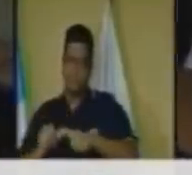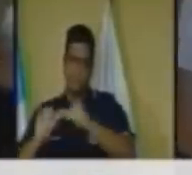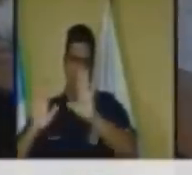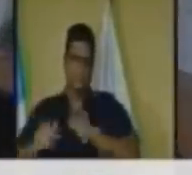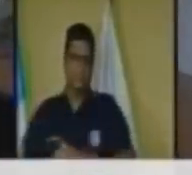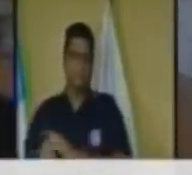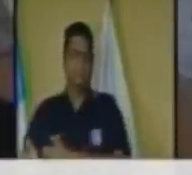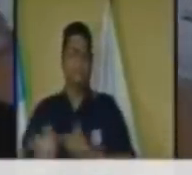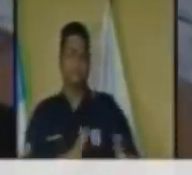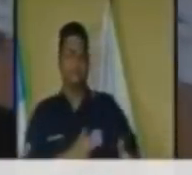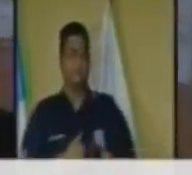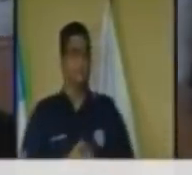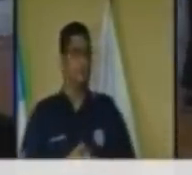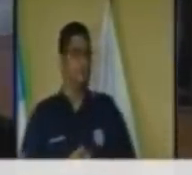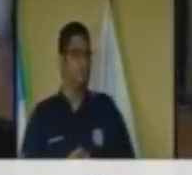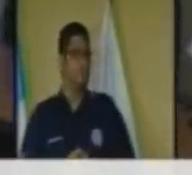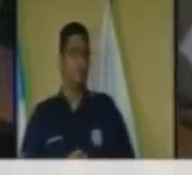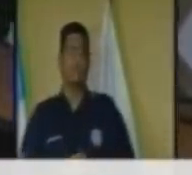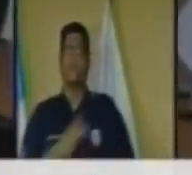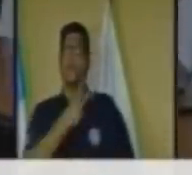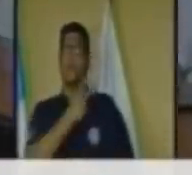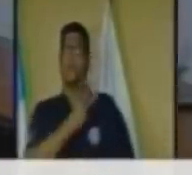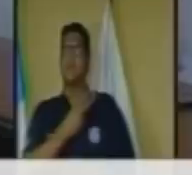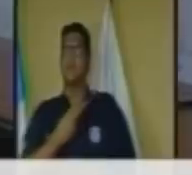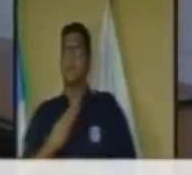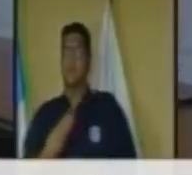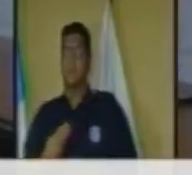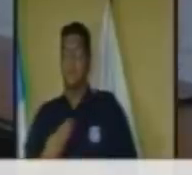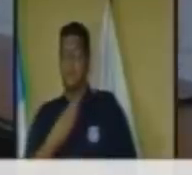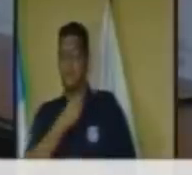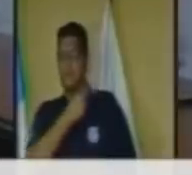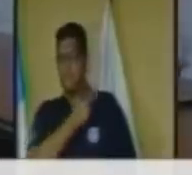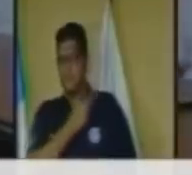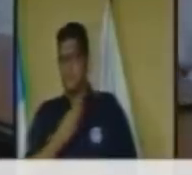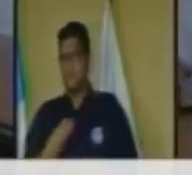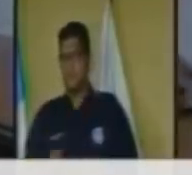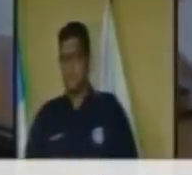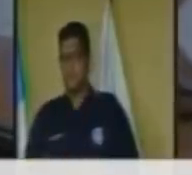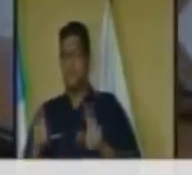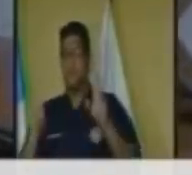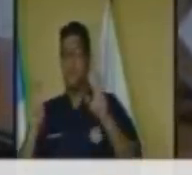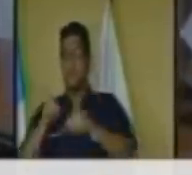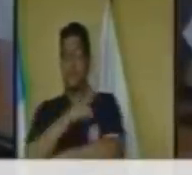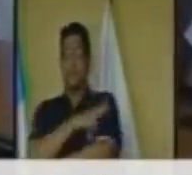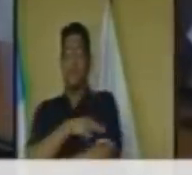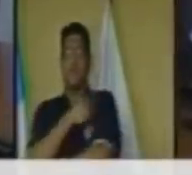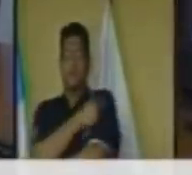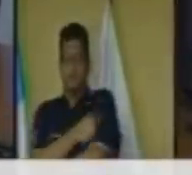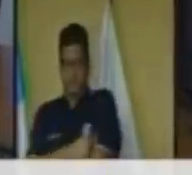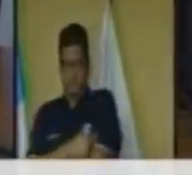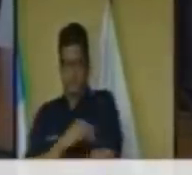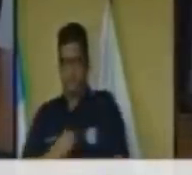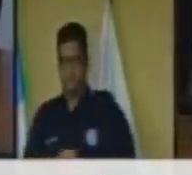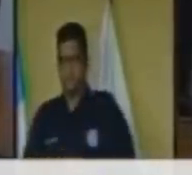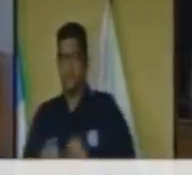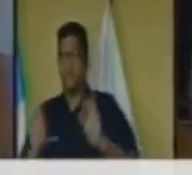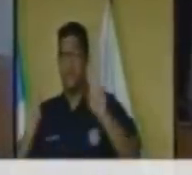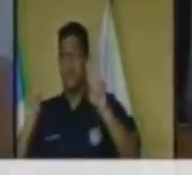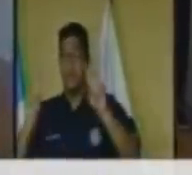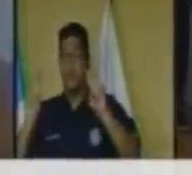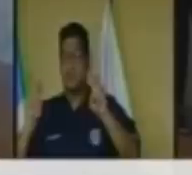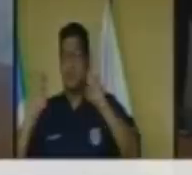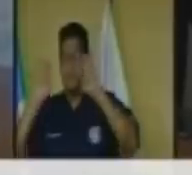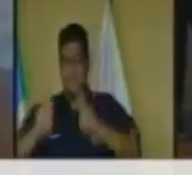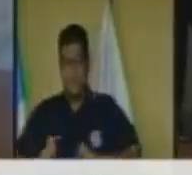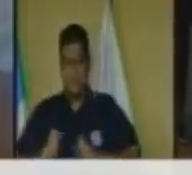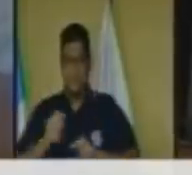aprovechar para aclarar esa situación con respecto a los pacientes con enfermedad renal crónica. Tenemos un gran